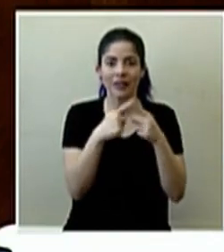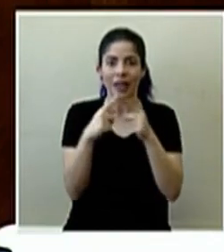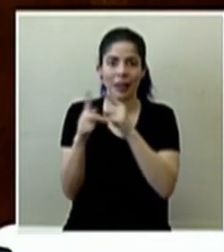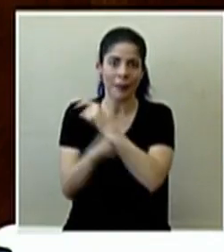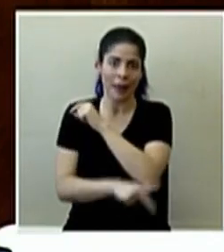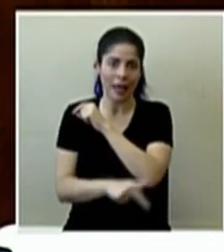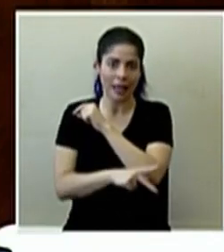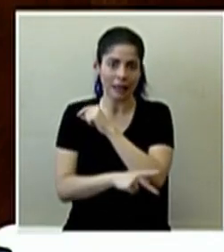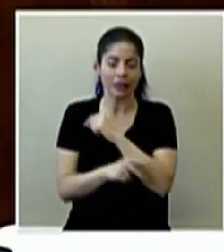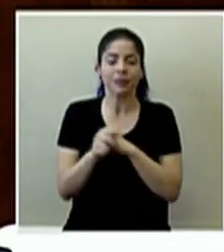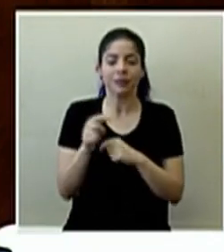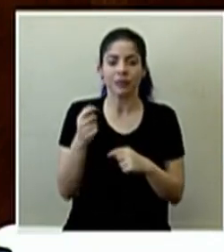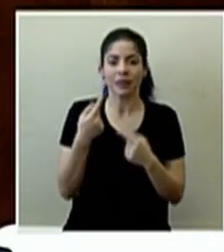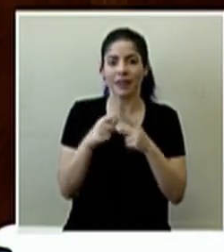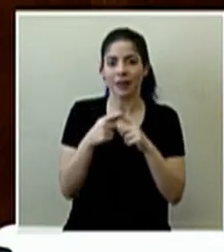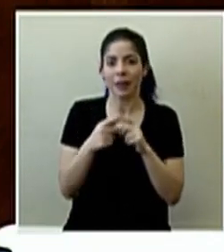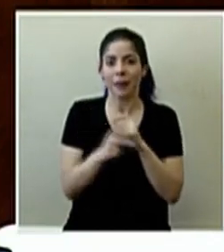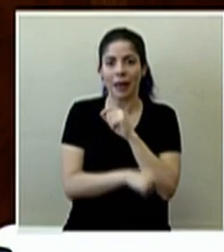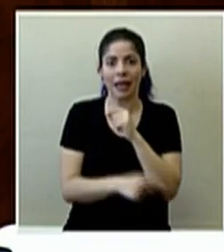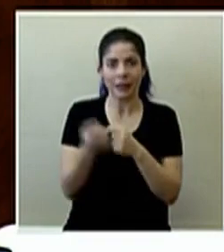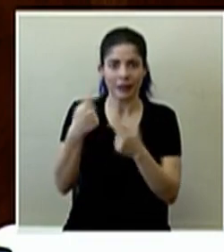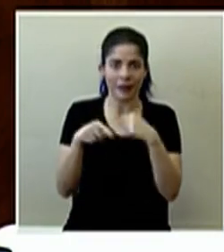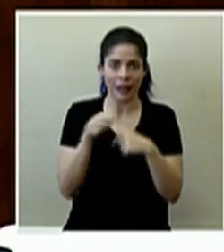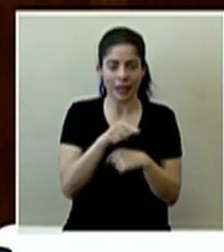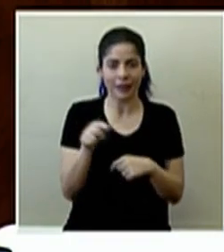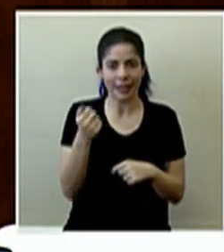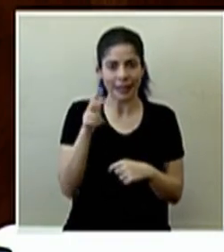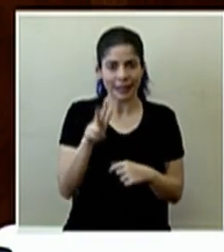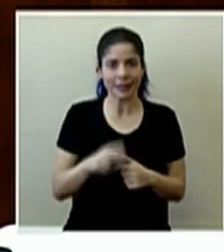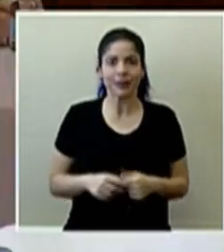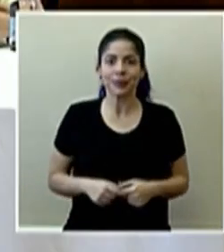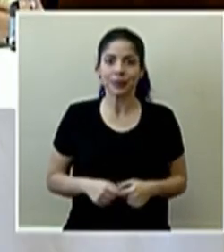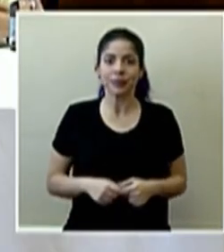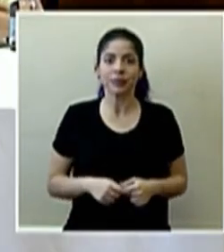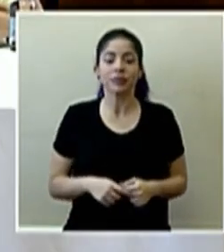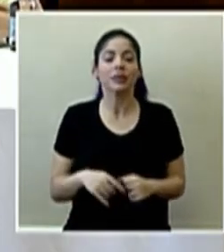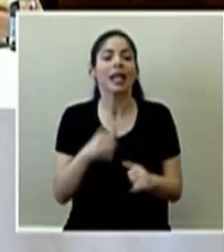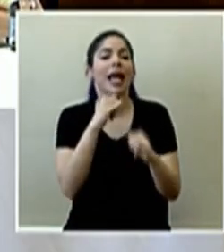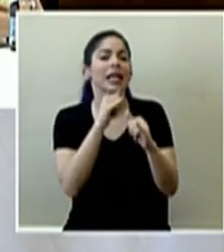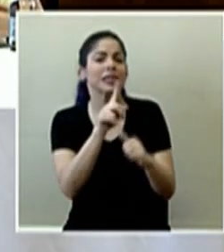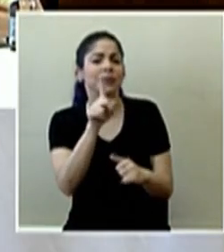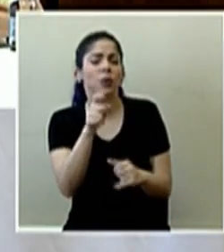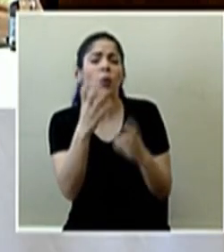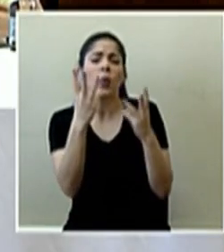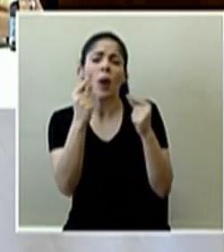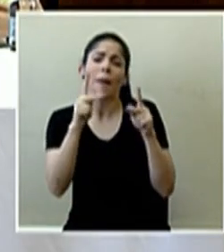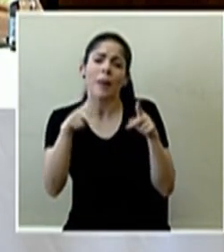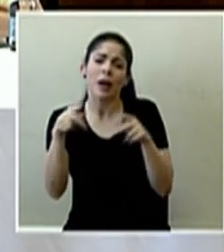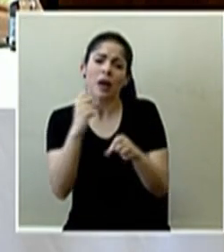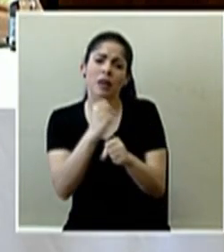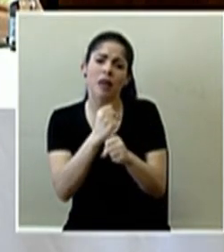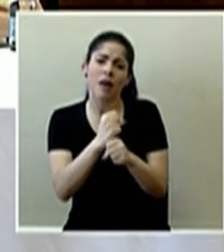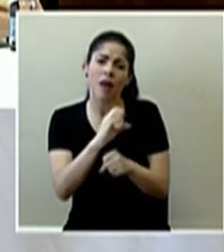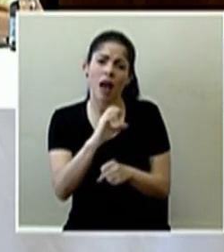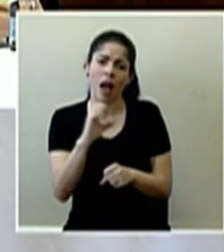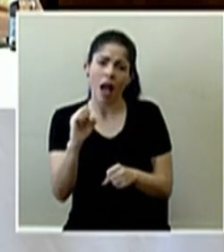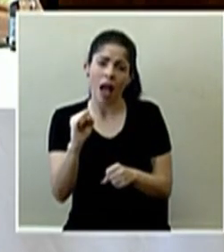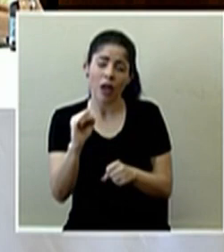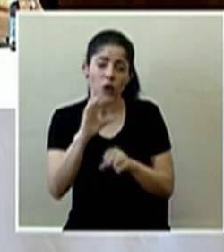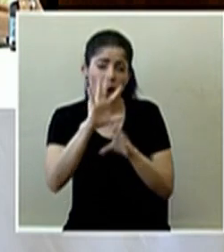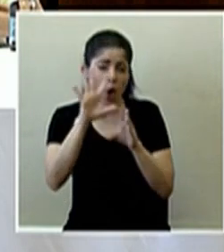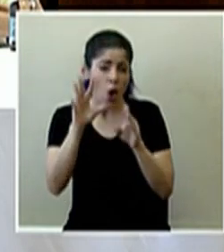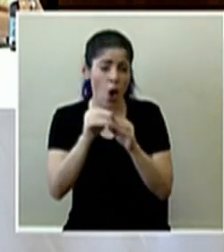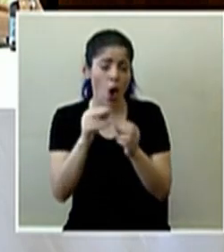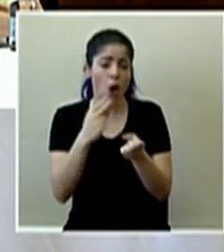decir, de los 31 hay 13 nacionalidades distintas. Extra consulta, ¿cuánto personal de la caja en total de todos los